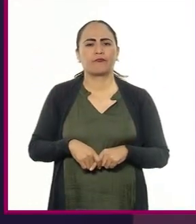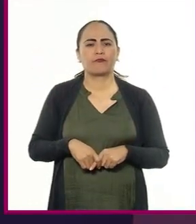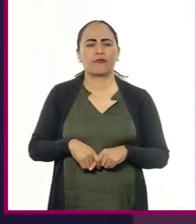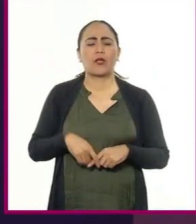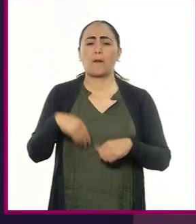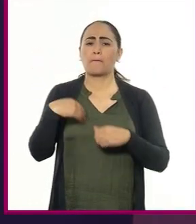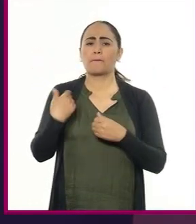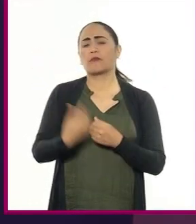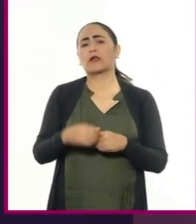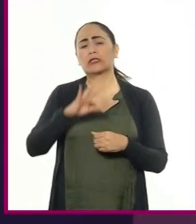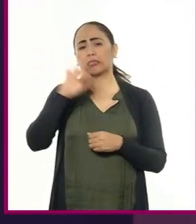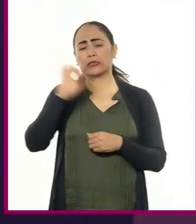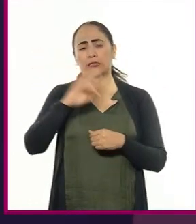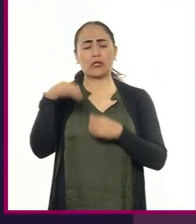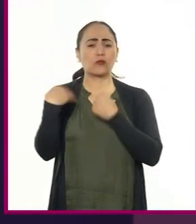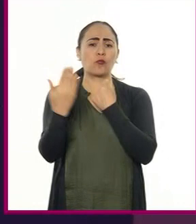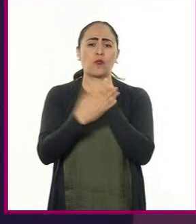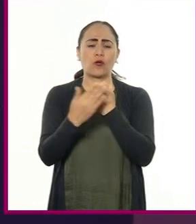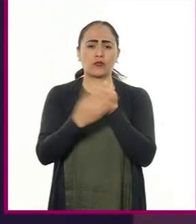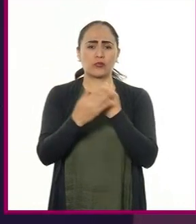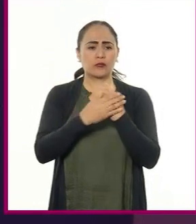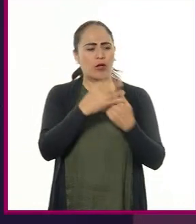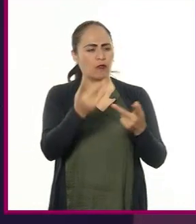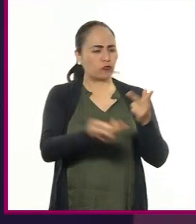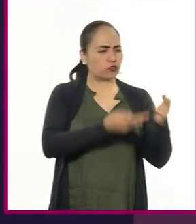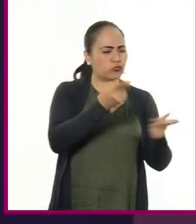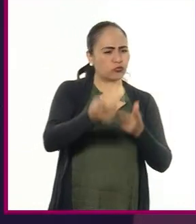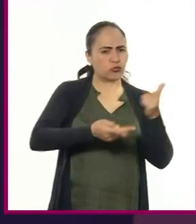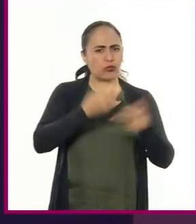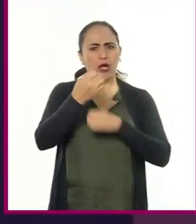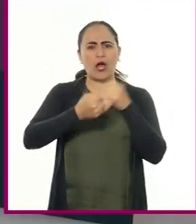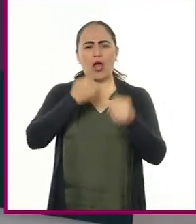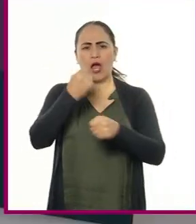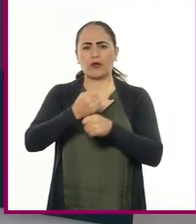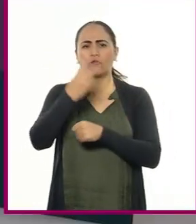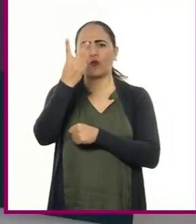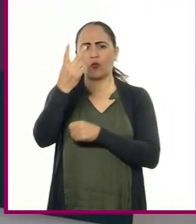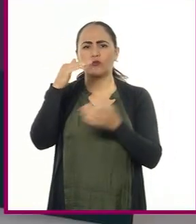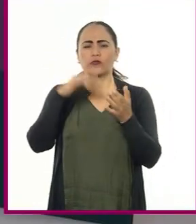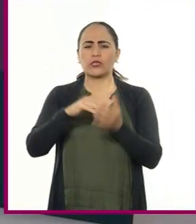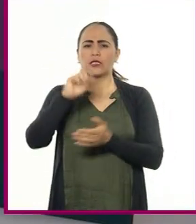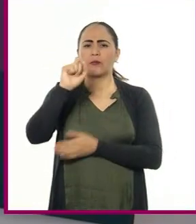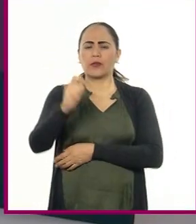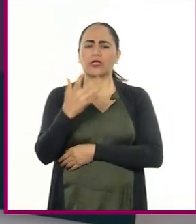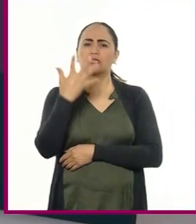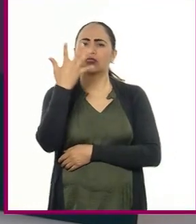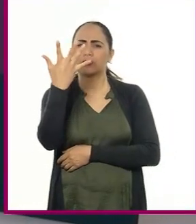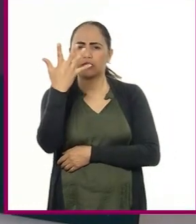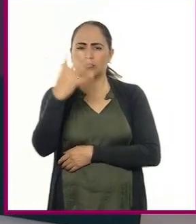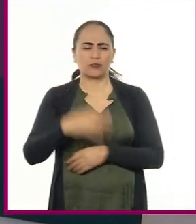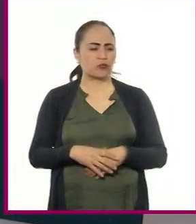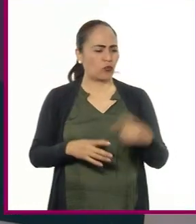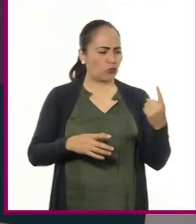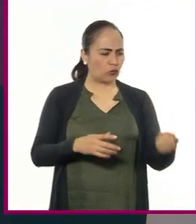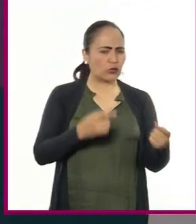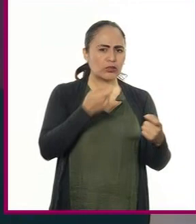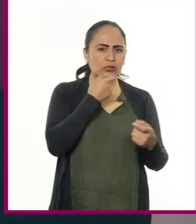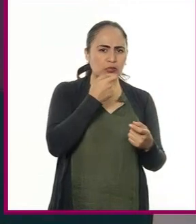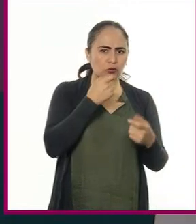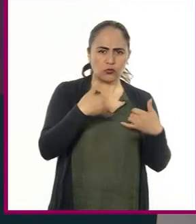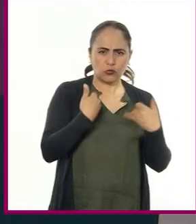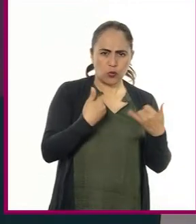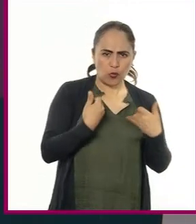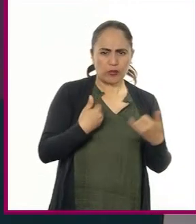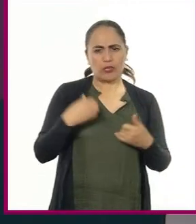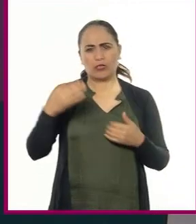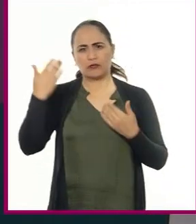el siguiente censo poblacional del año 2025, la relación entre los dos indicadores será